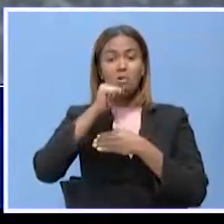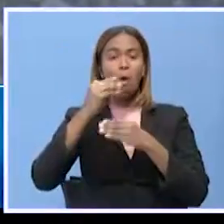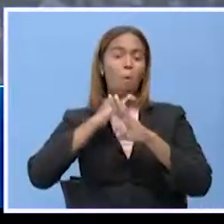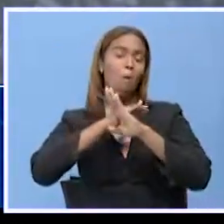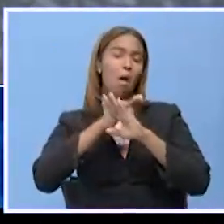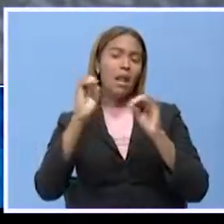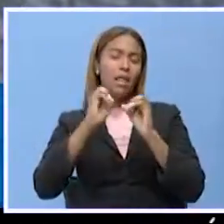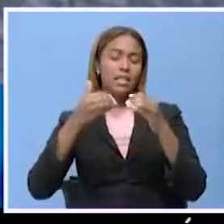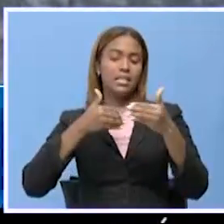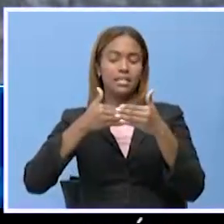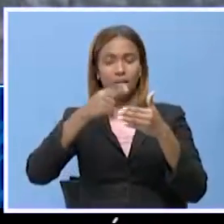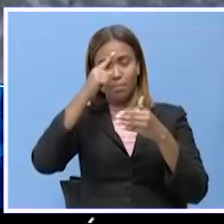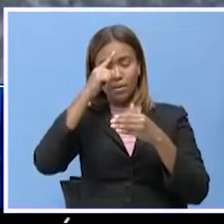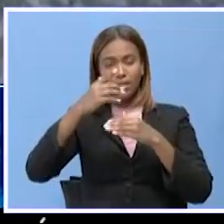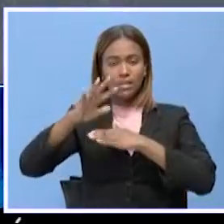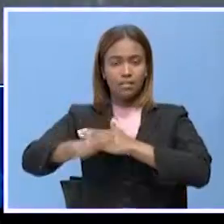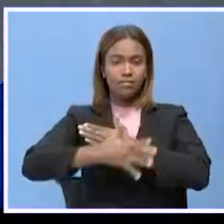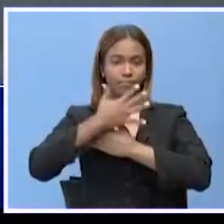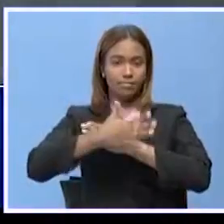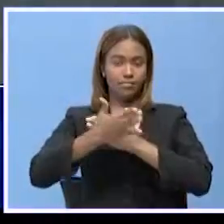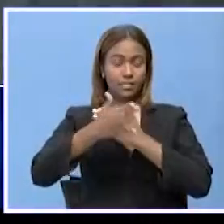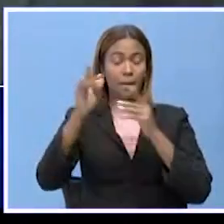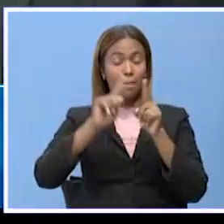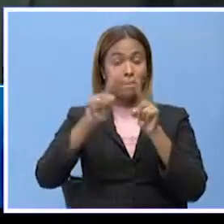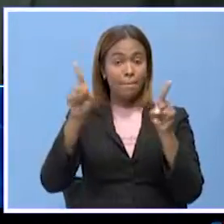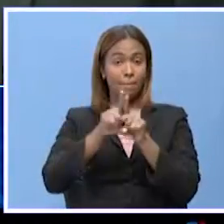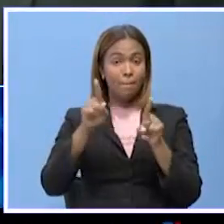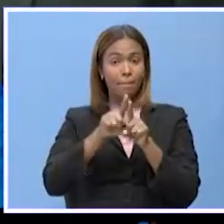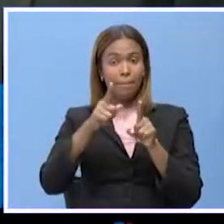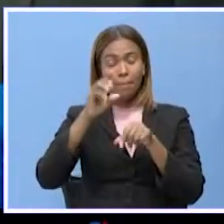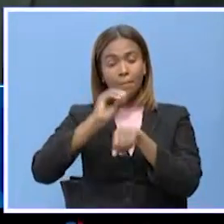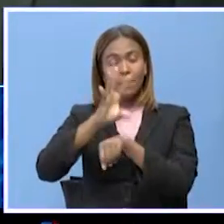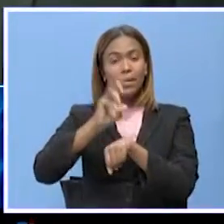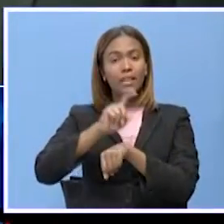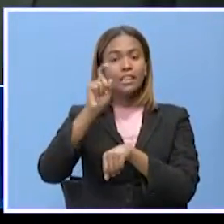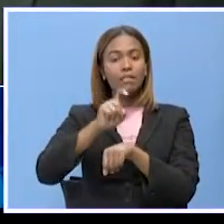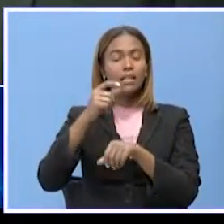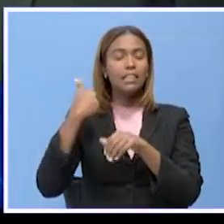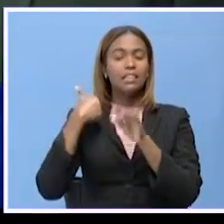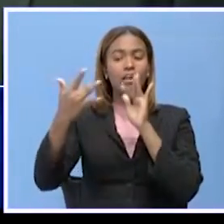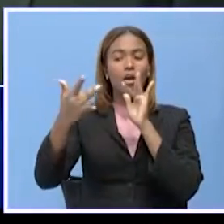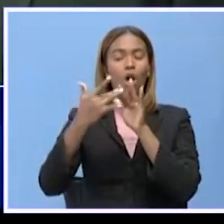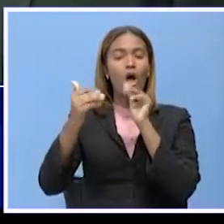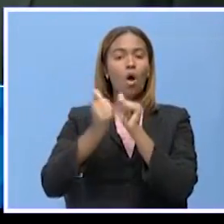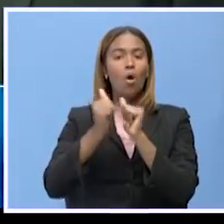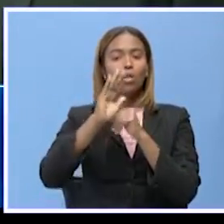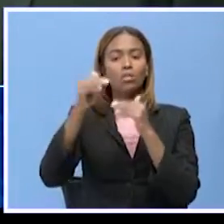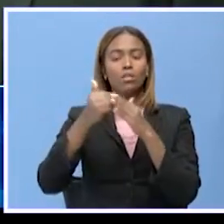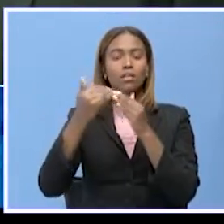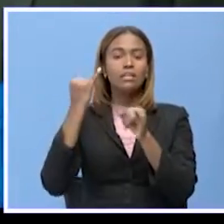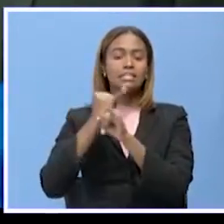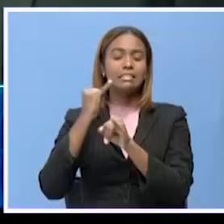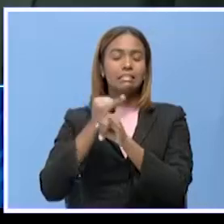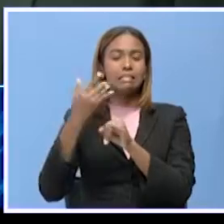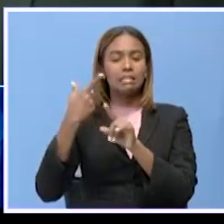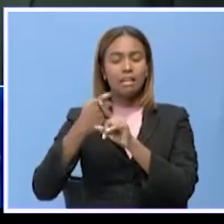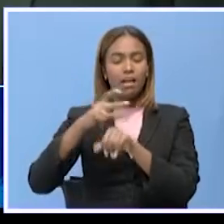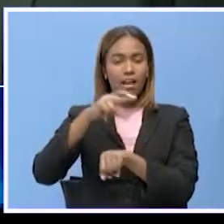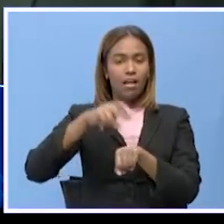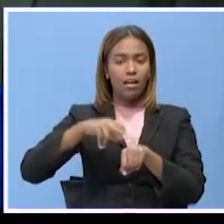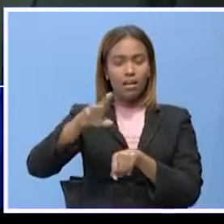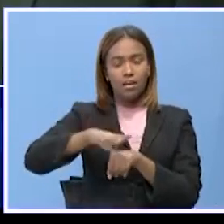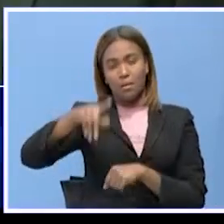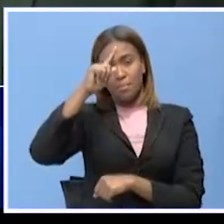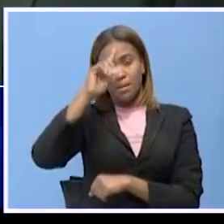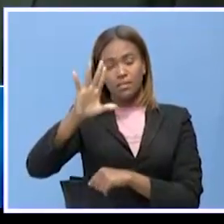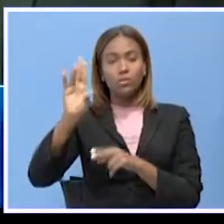restricciones próximo al perímetro costero. Sin embargo, se le recomienda ponerse en contacto con los organismos oficiales de la región